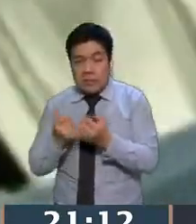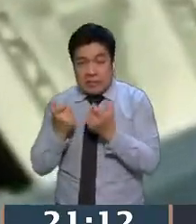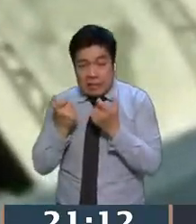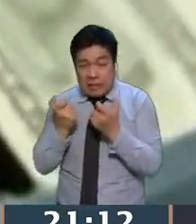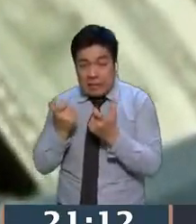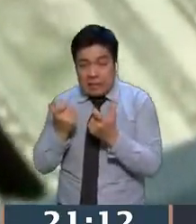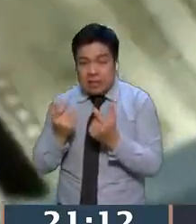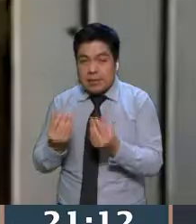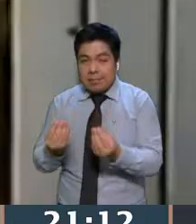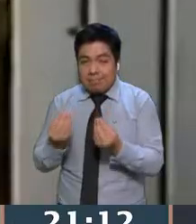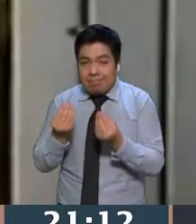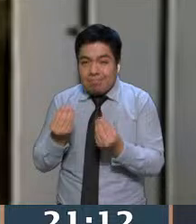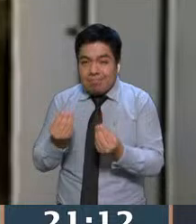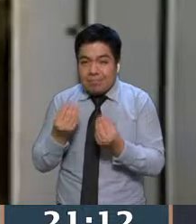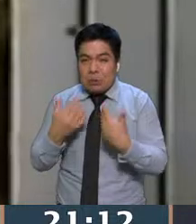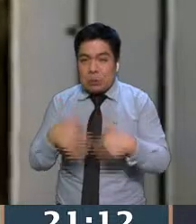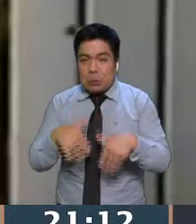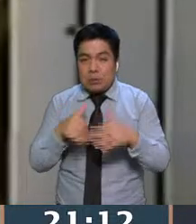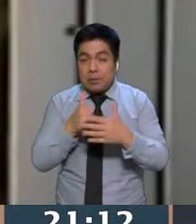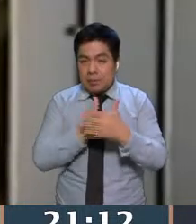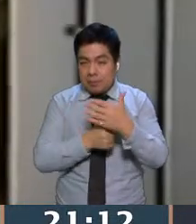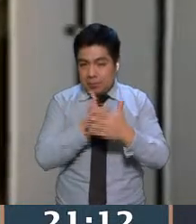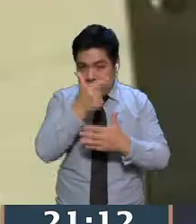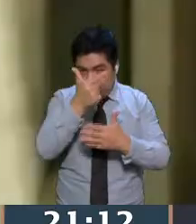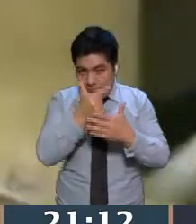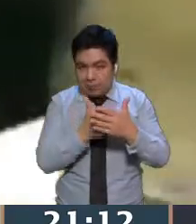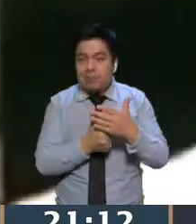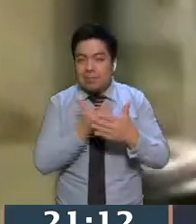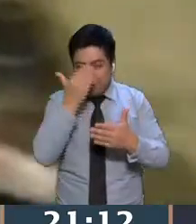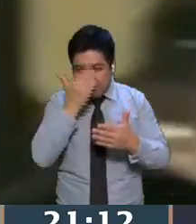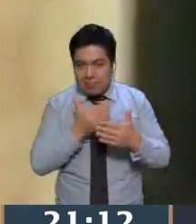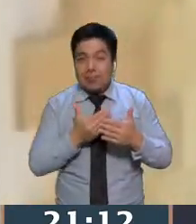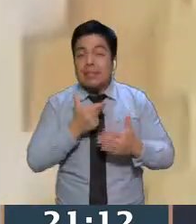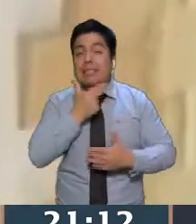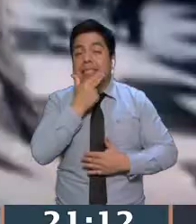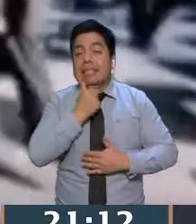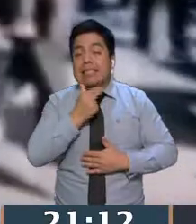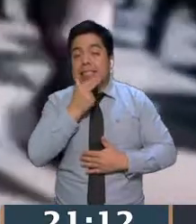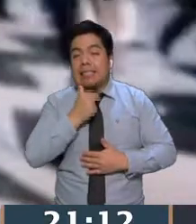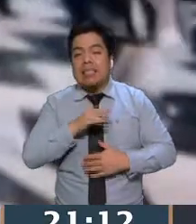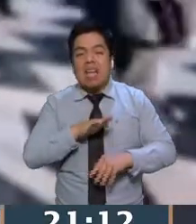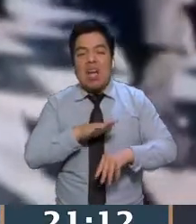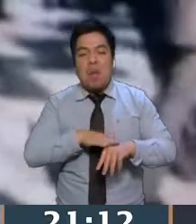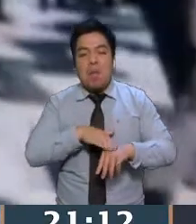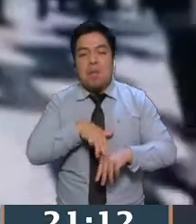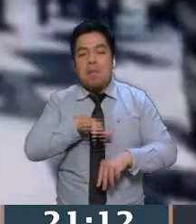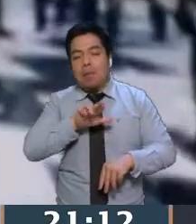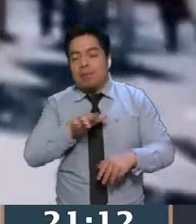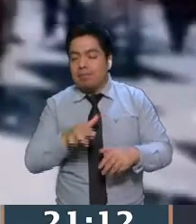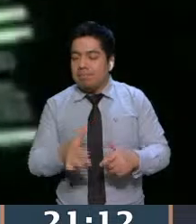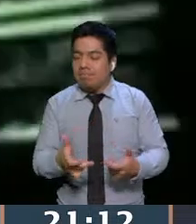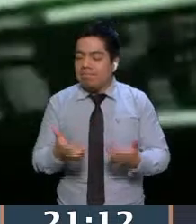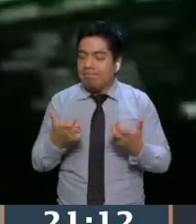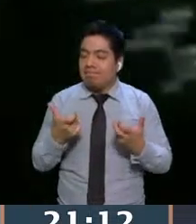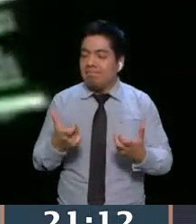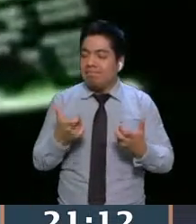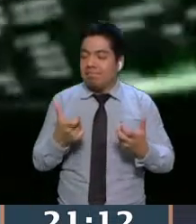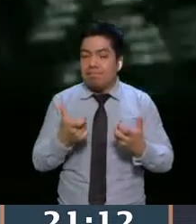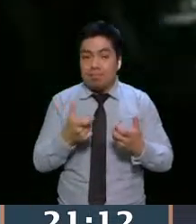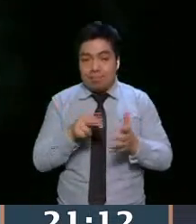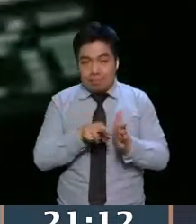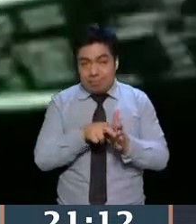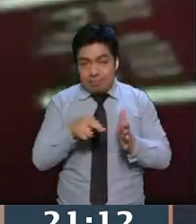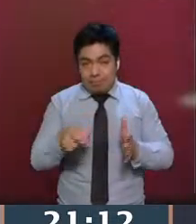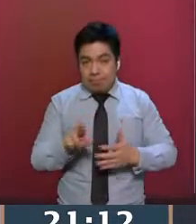al grado de formar parte de una lista muy selecta de los hombres más ricos del mundo, integrada por la revista